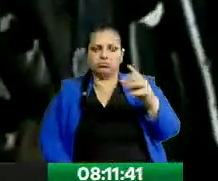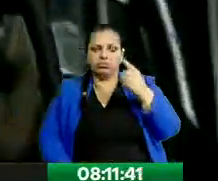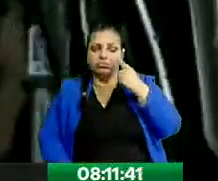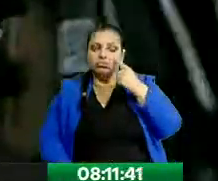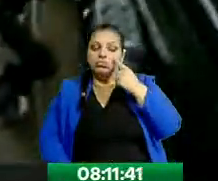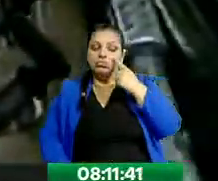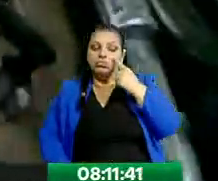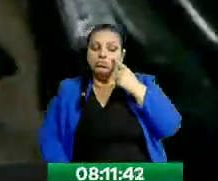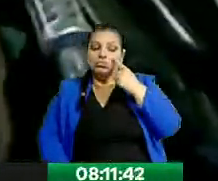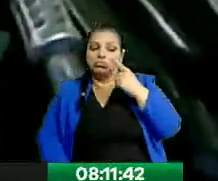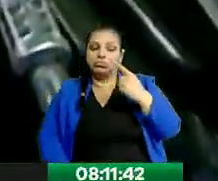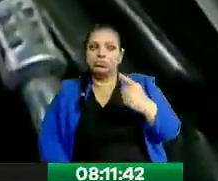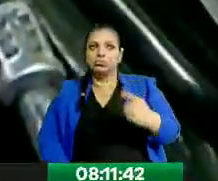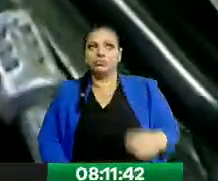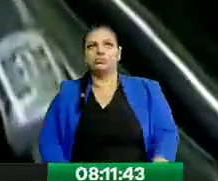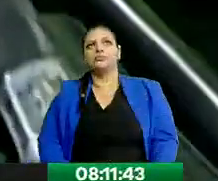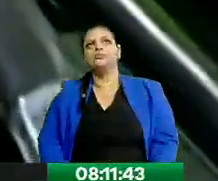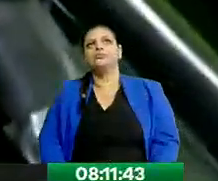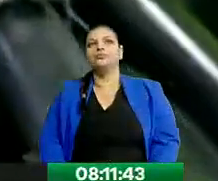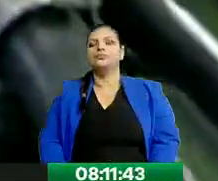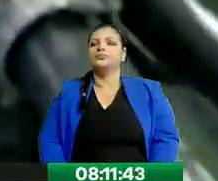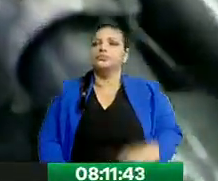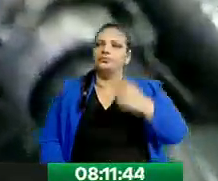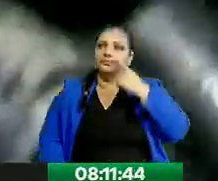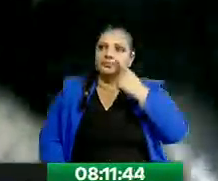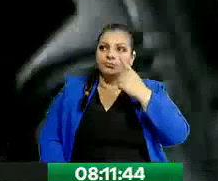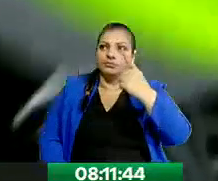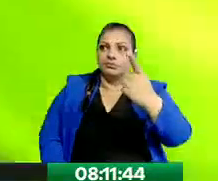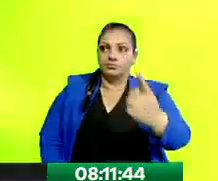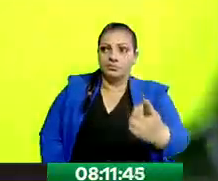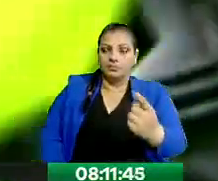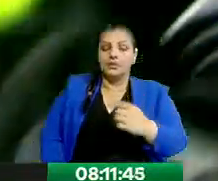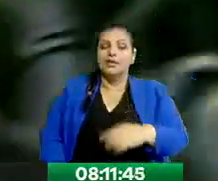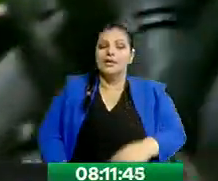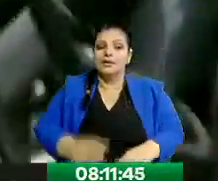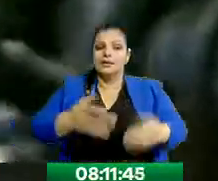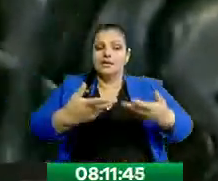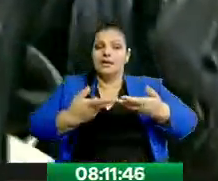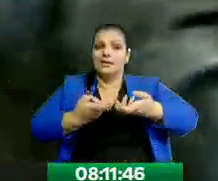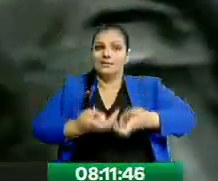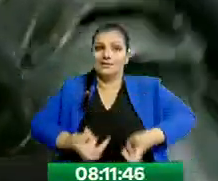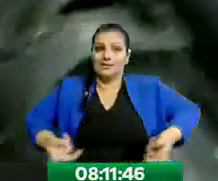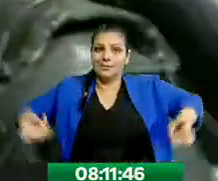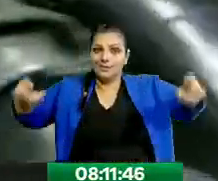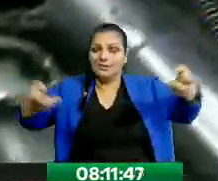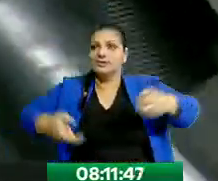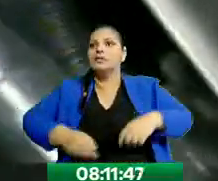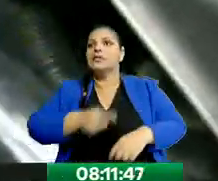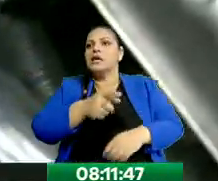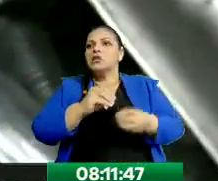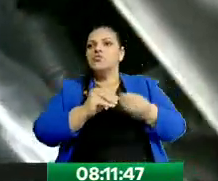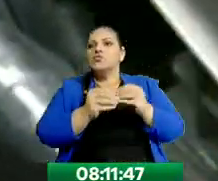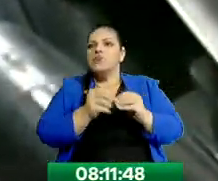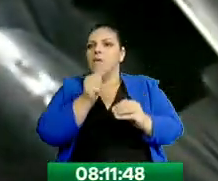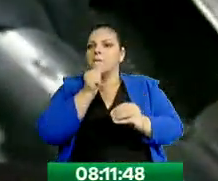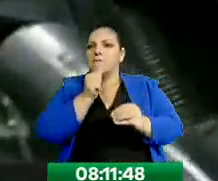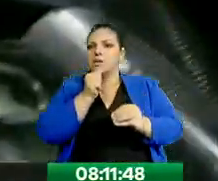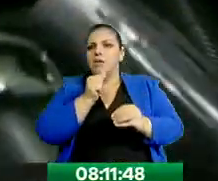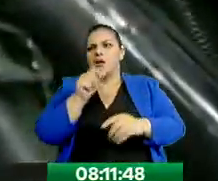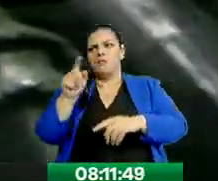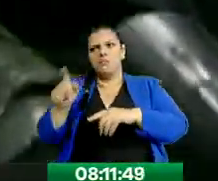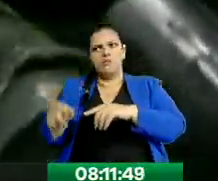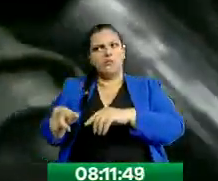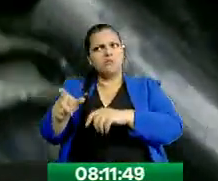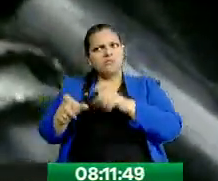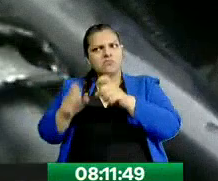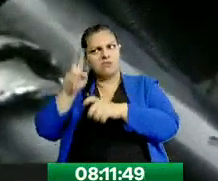coronel. Sí, se verifica que el sistema alfanumérico del motor o chasis se encuentra en perfectas condiciones para y que